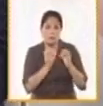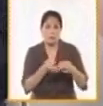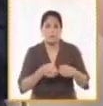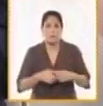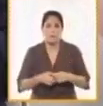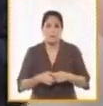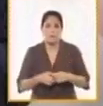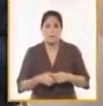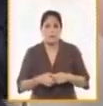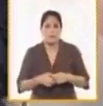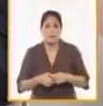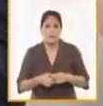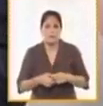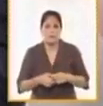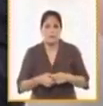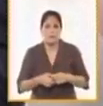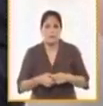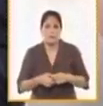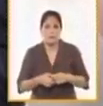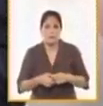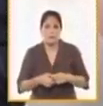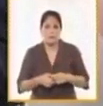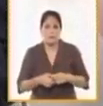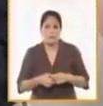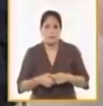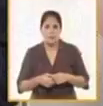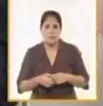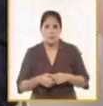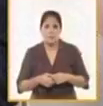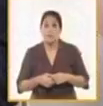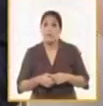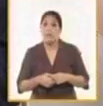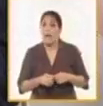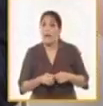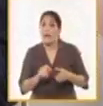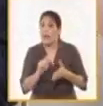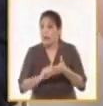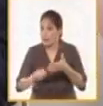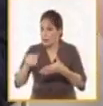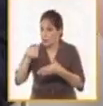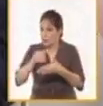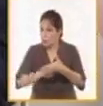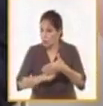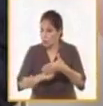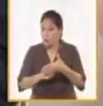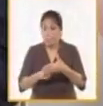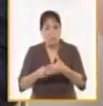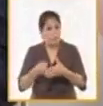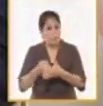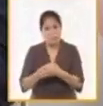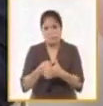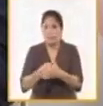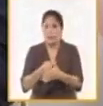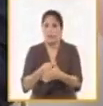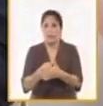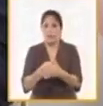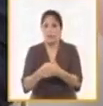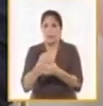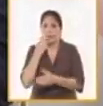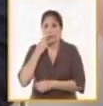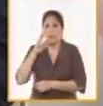entonces, también podemos nosotros sacarle una lectura, que con estas elecciones nosotros le salimos al paso al